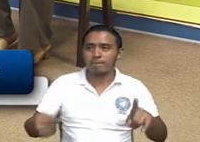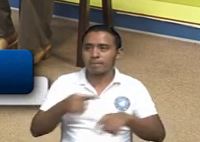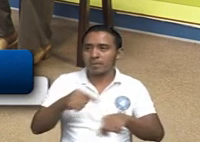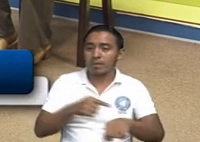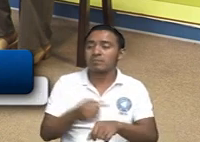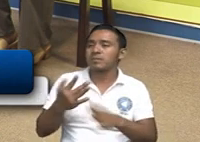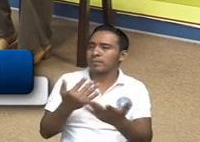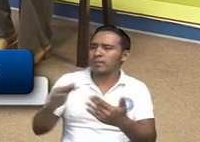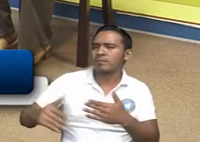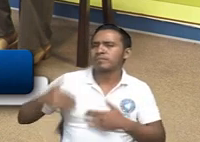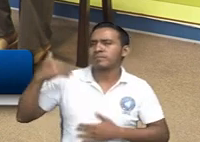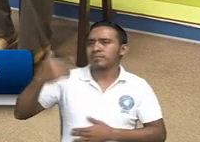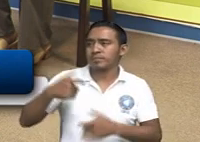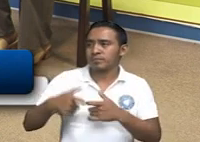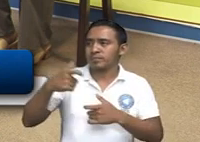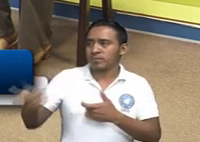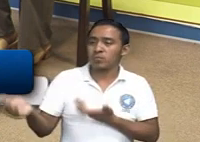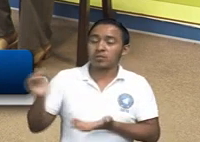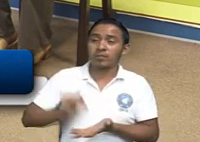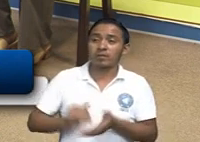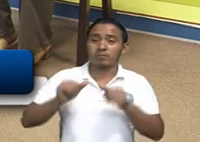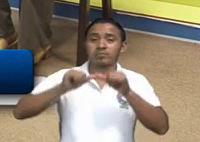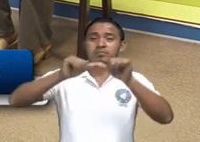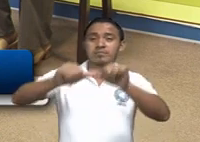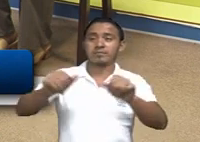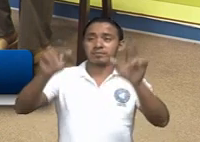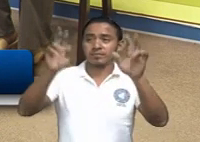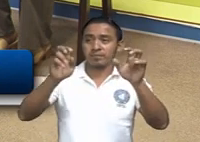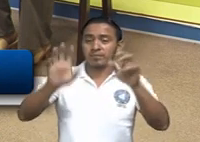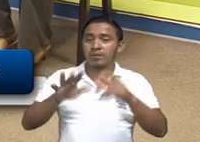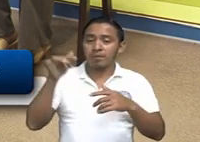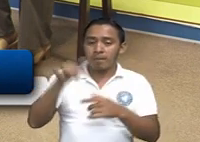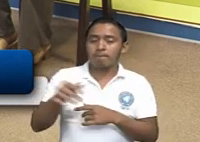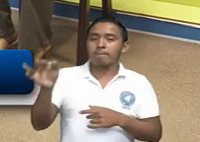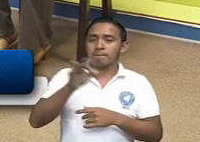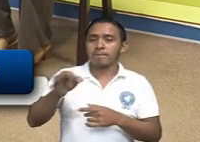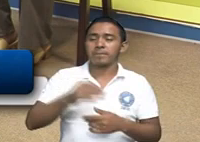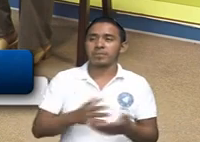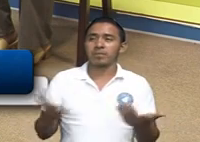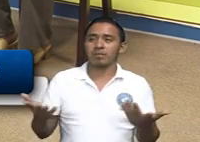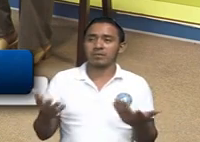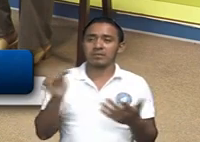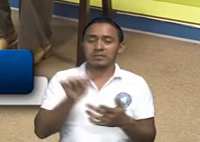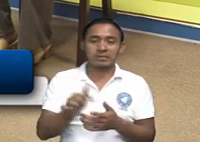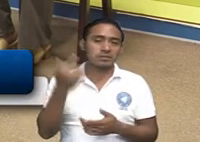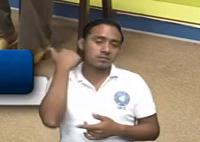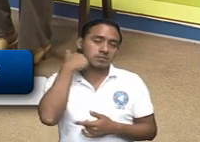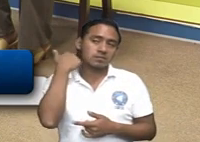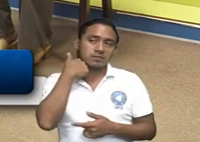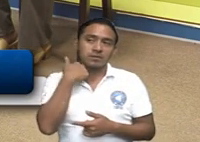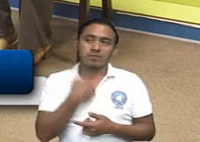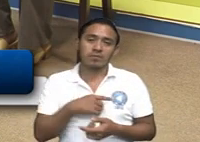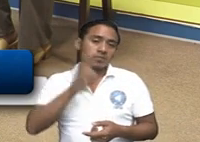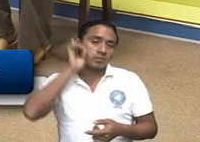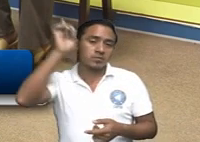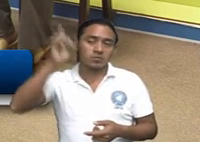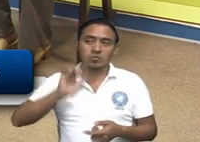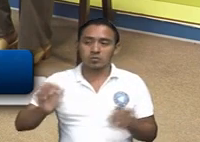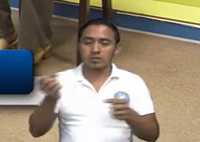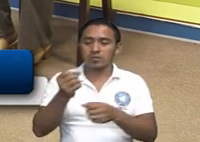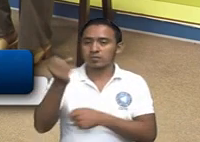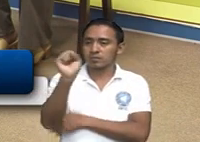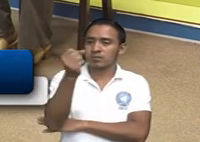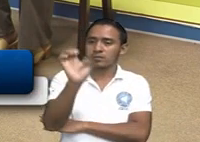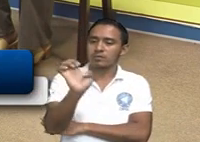en otro programa la invitamos nuevamente para que volvamos a hablar de otro aspecto referente al desarrollo de la